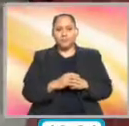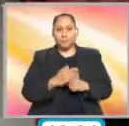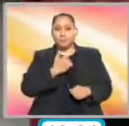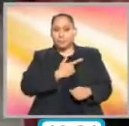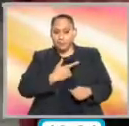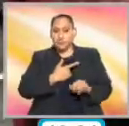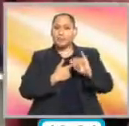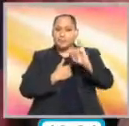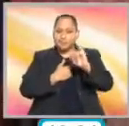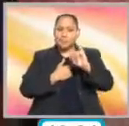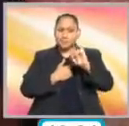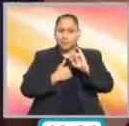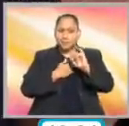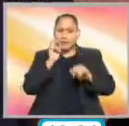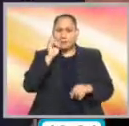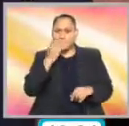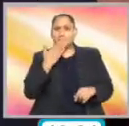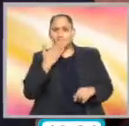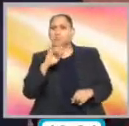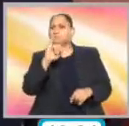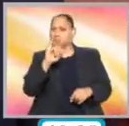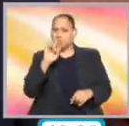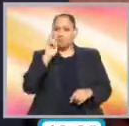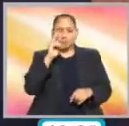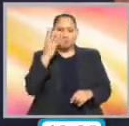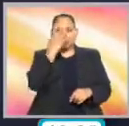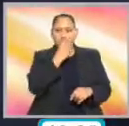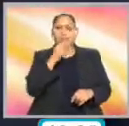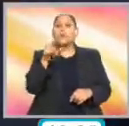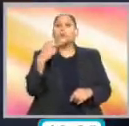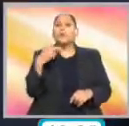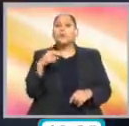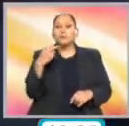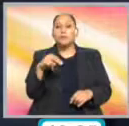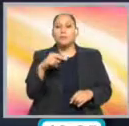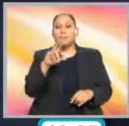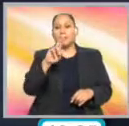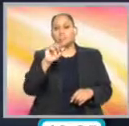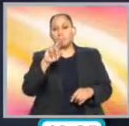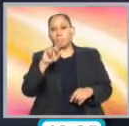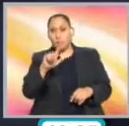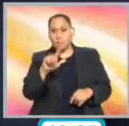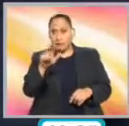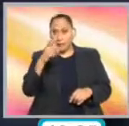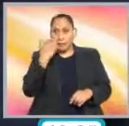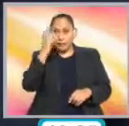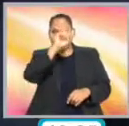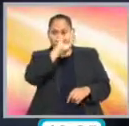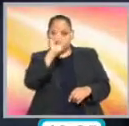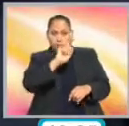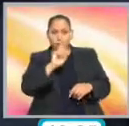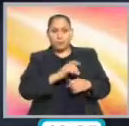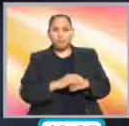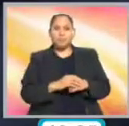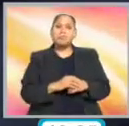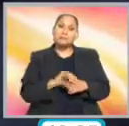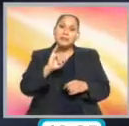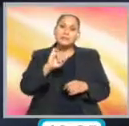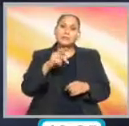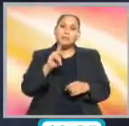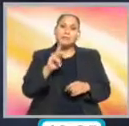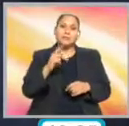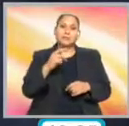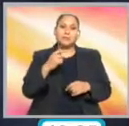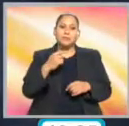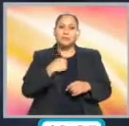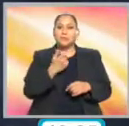gusta? Sí, está. ¿Se ve bien o no? Sí, se ve bien. ¿Su nombre, maestro? Raúl. ¿Y usted no quiere pintar? Sí, pero no